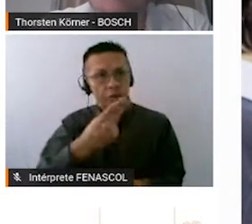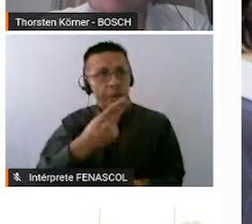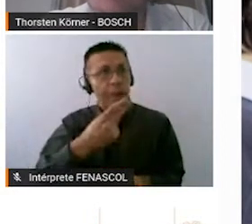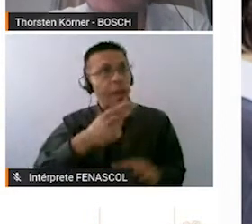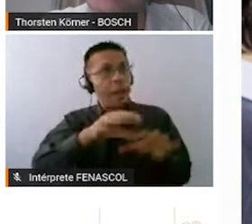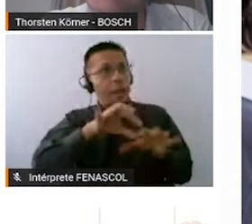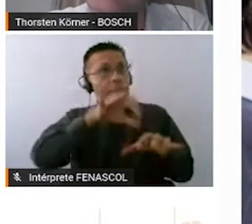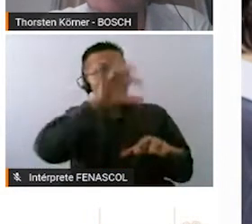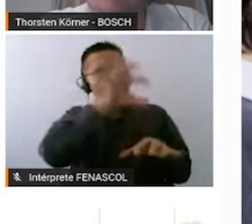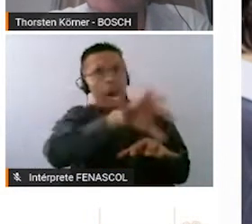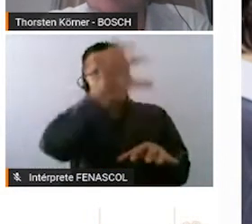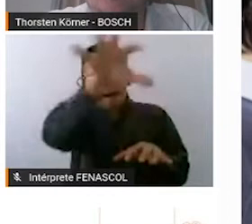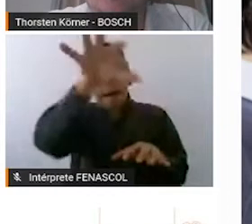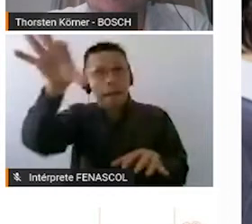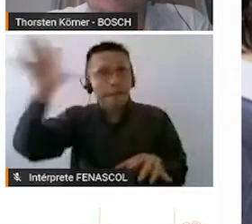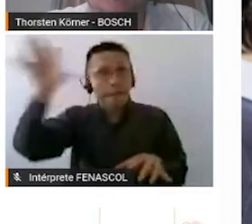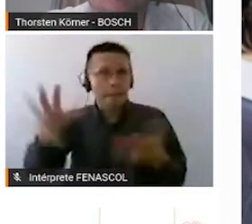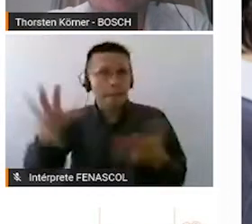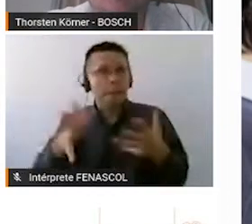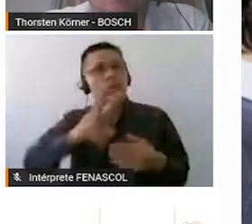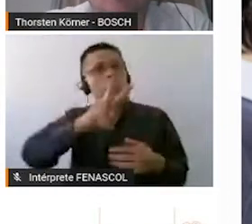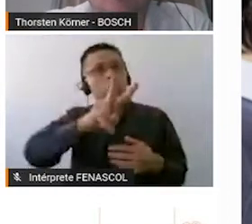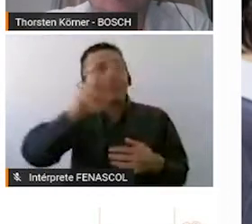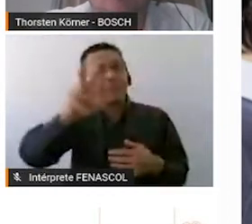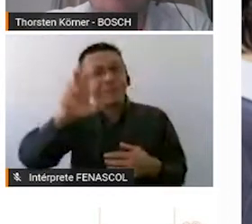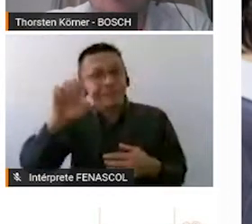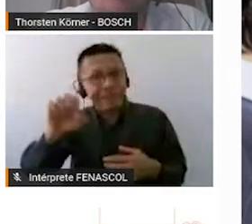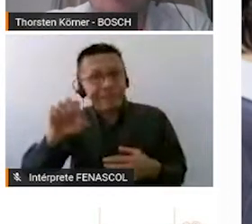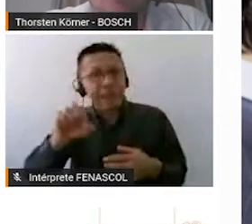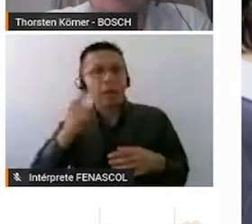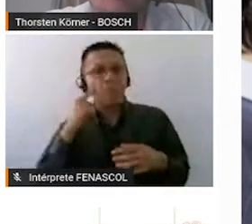muy pocas empresas en el mundo pueden decir